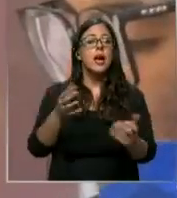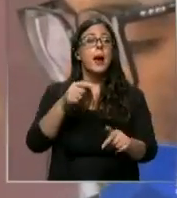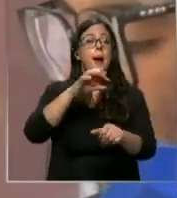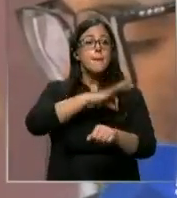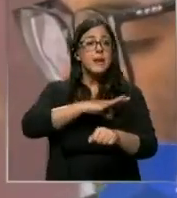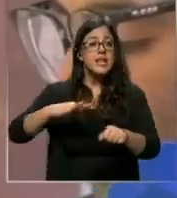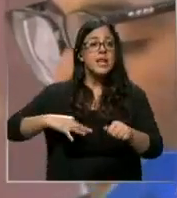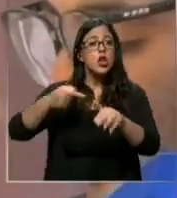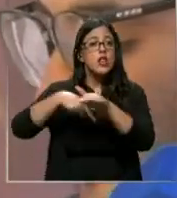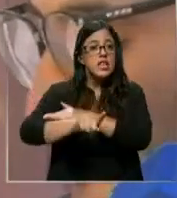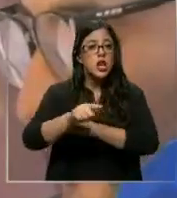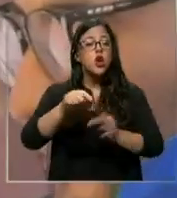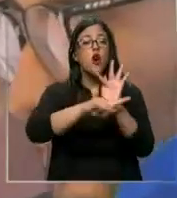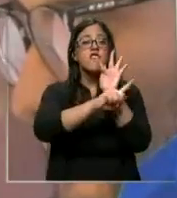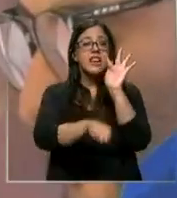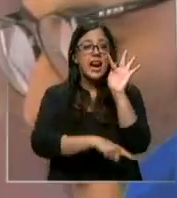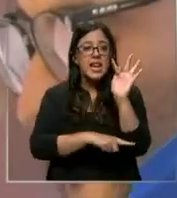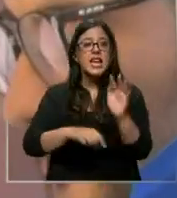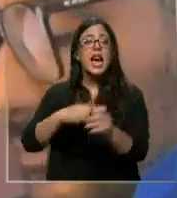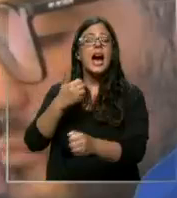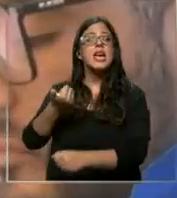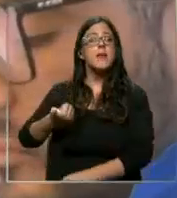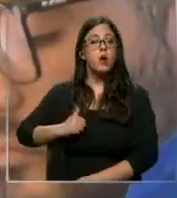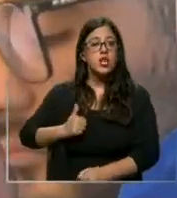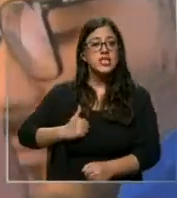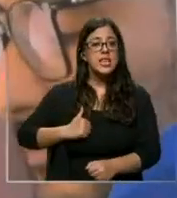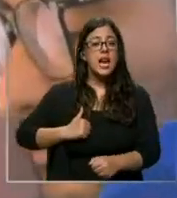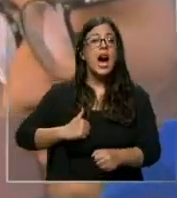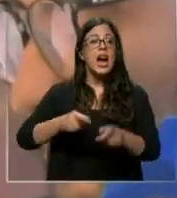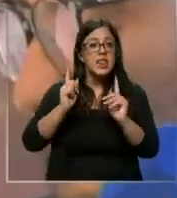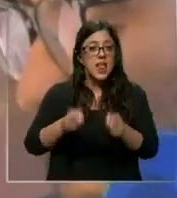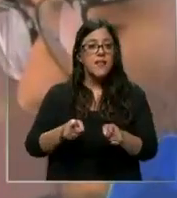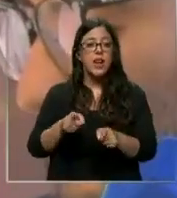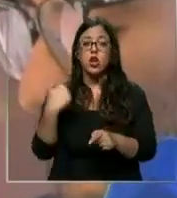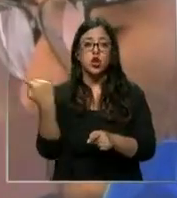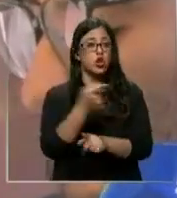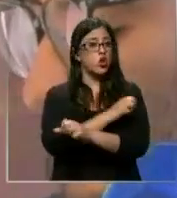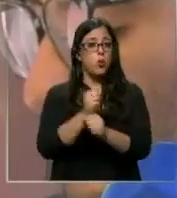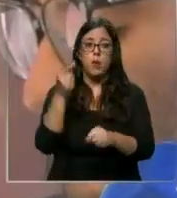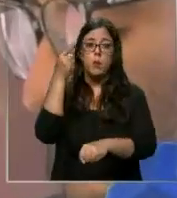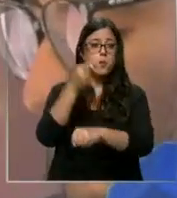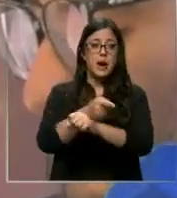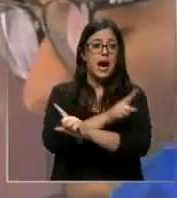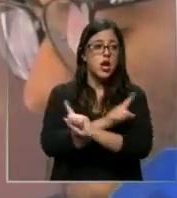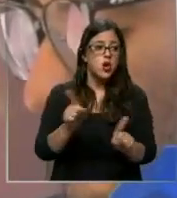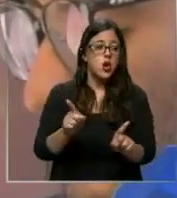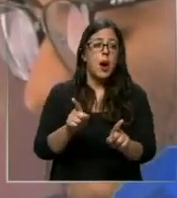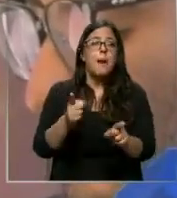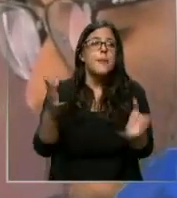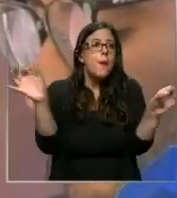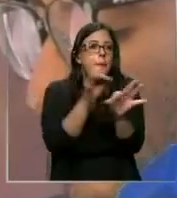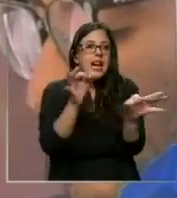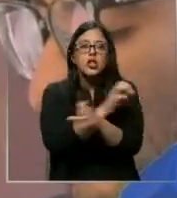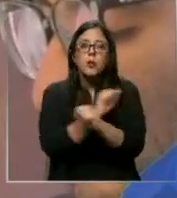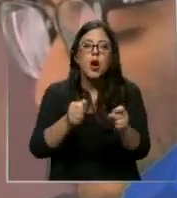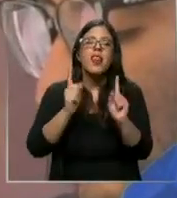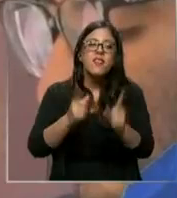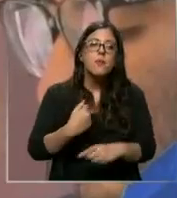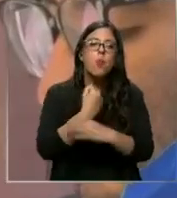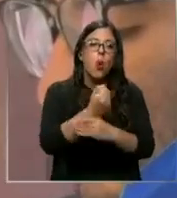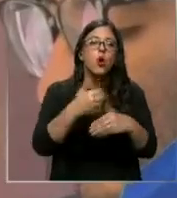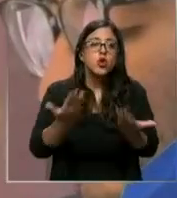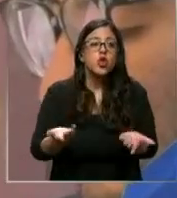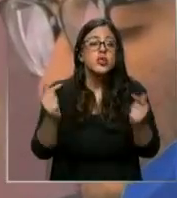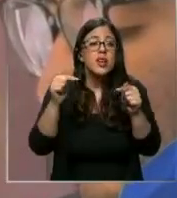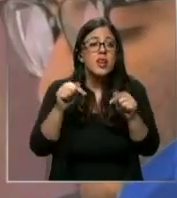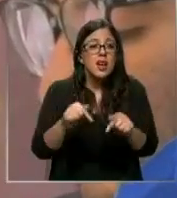la Fiscalía. Nosotros no tenemos atribuciones para dar orden a la policía, ni mucho menos al Ministerio Público. Pero no podemos dar explicaciones, tenemos que colaborar. Por tanto, desde